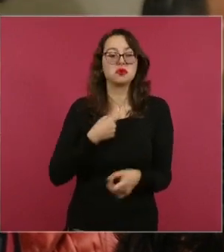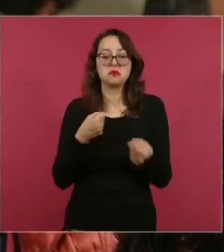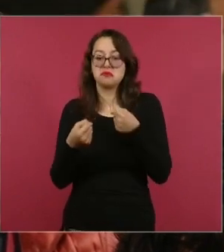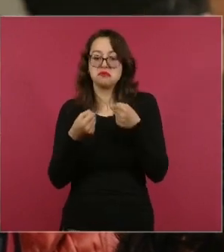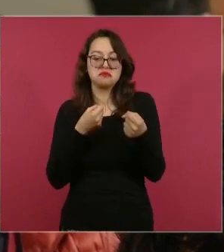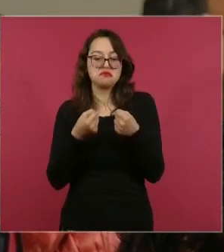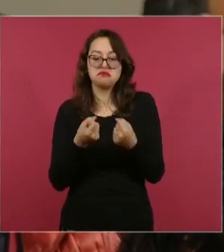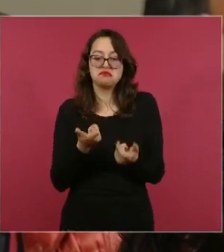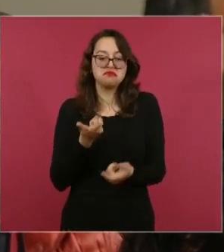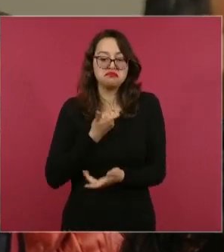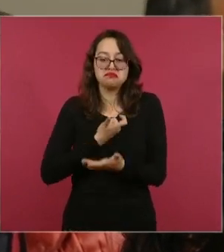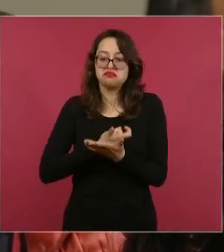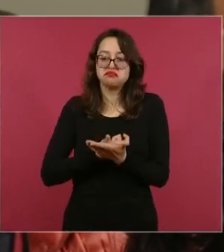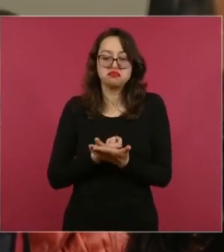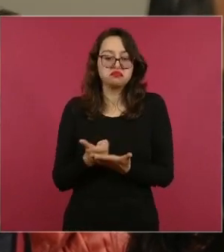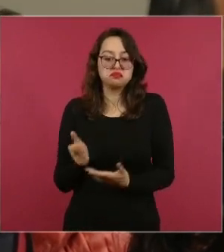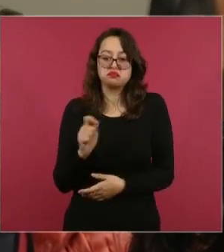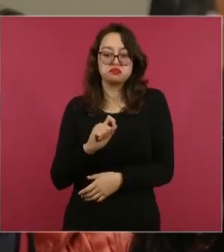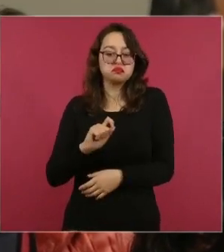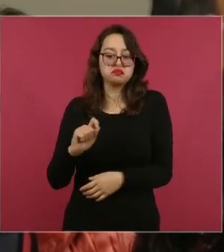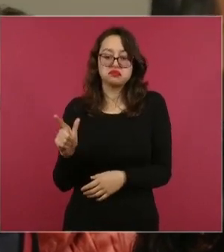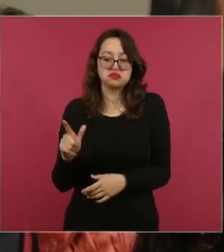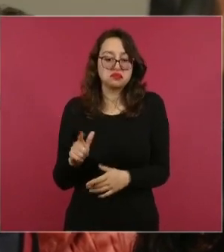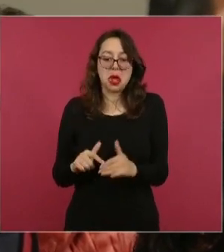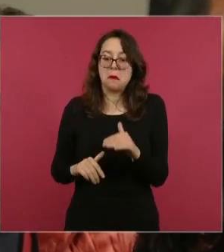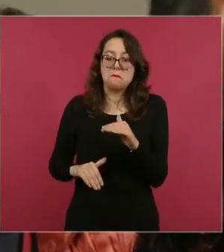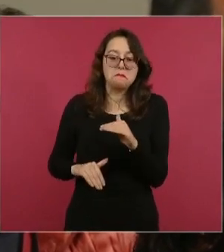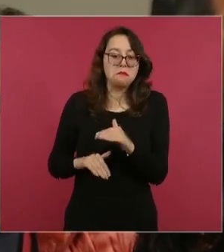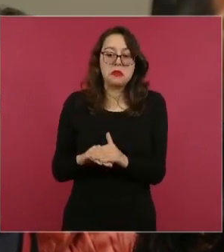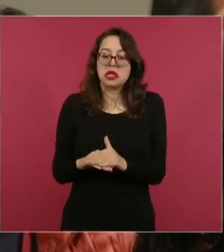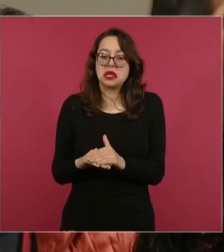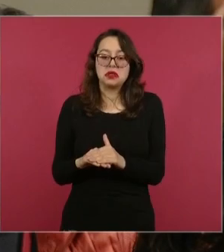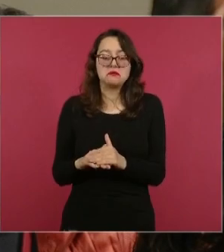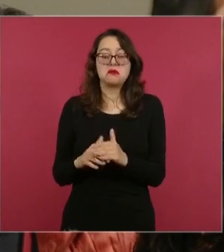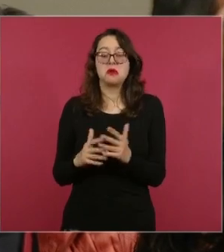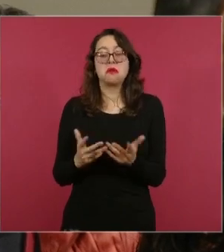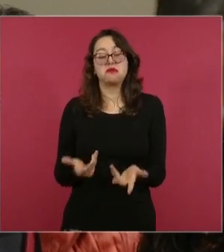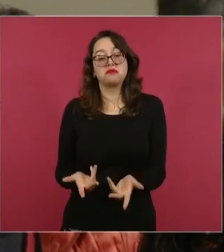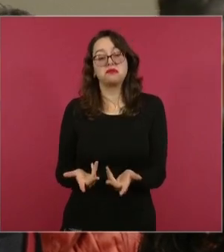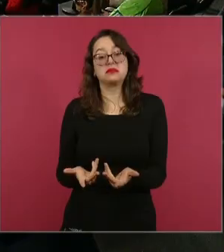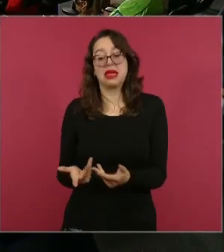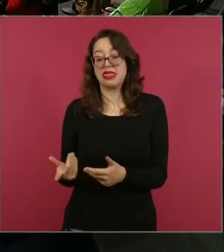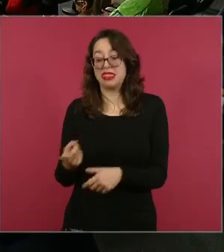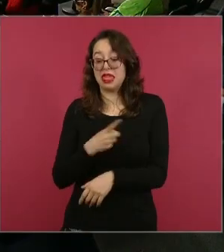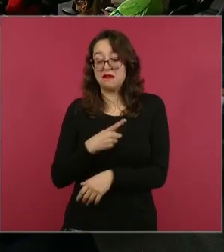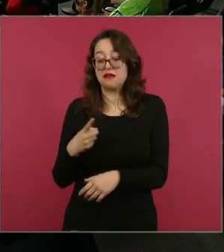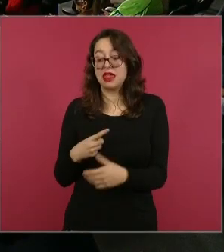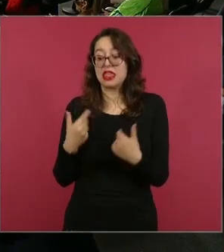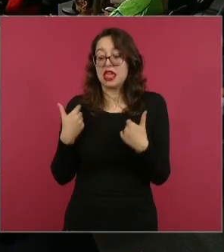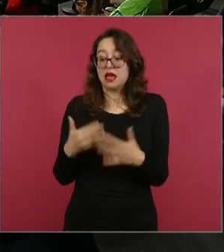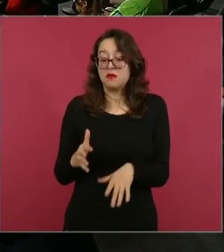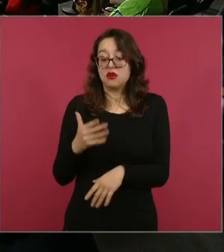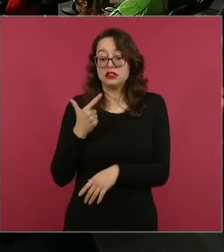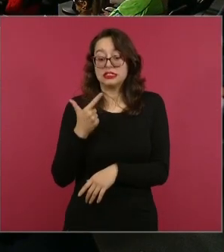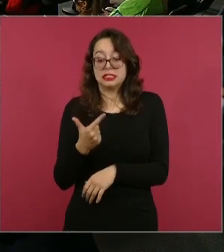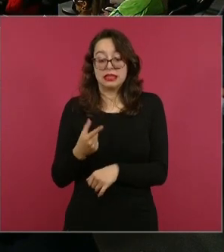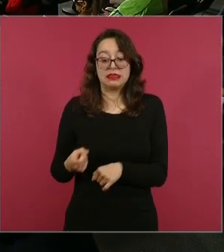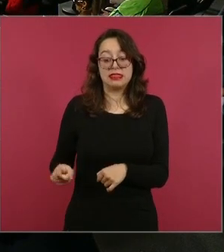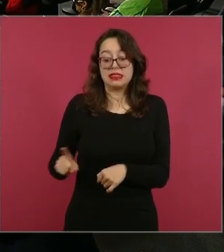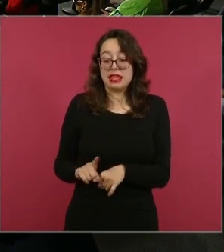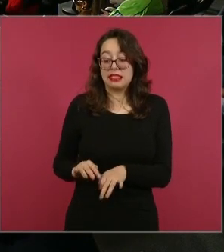mínimo eh profesional pues eh tendríamos que trabajar los 7 días de la semana en forma